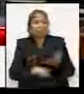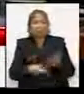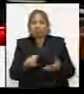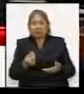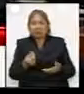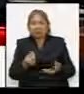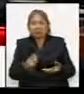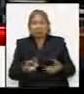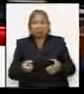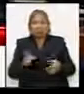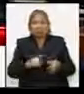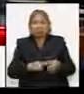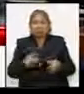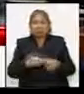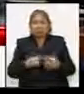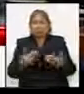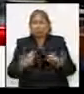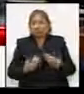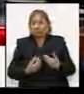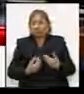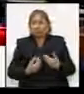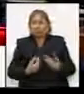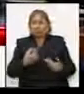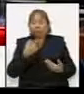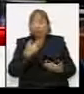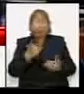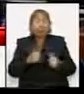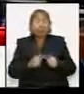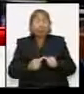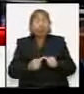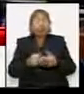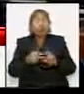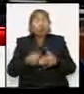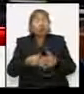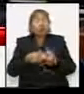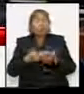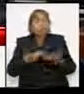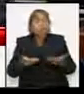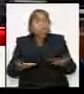esta incorporación paulatina, que es un mecanismo, tal vez